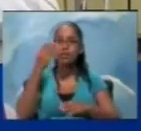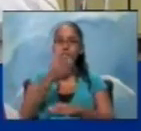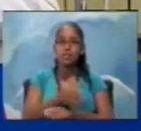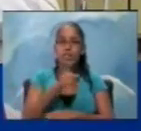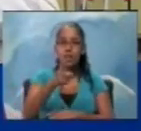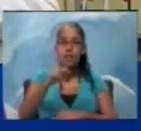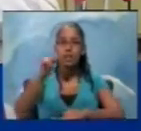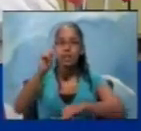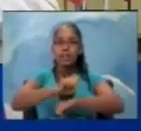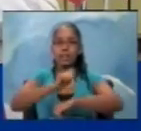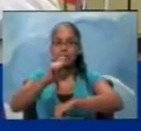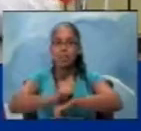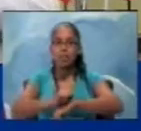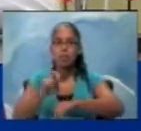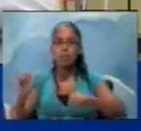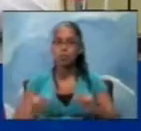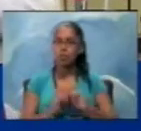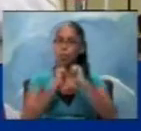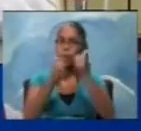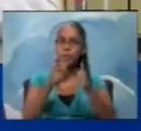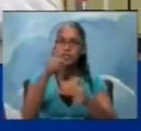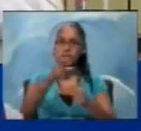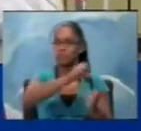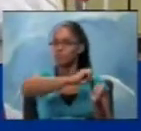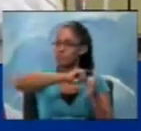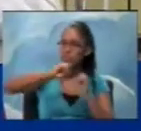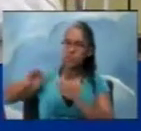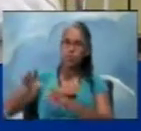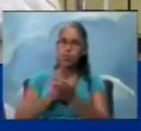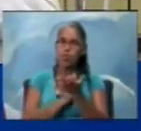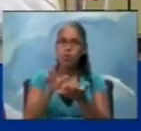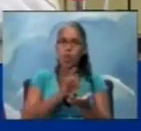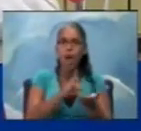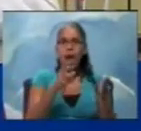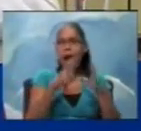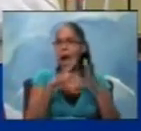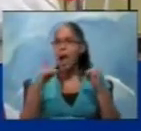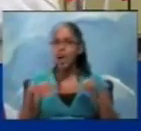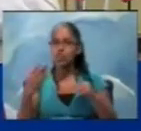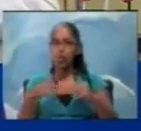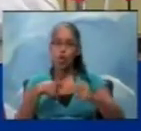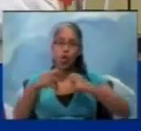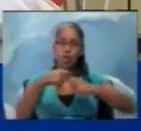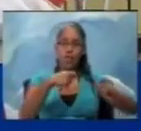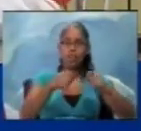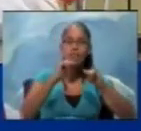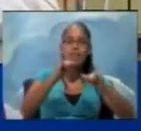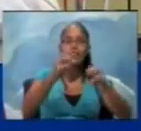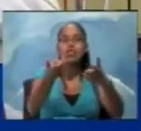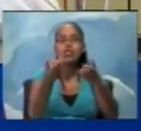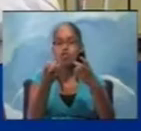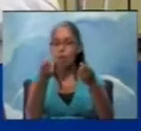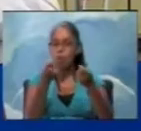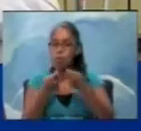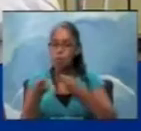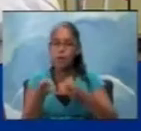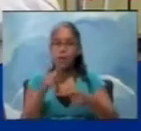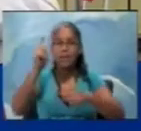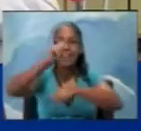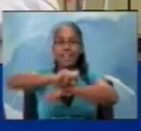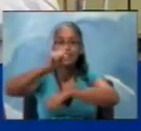el templo, comenzó a echar fuera a todos los que vendían y compraban en el